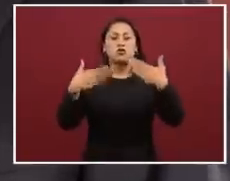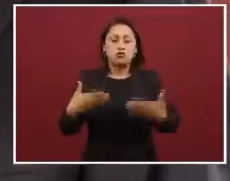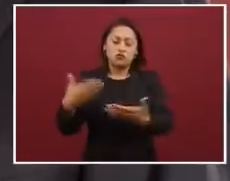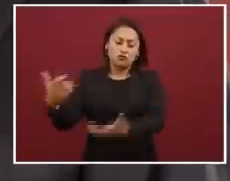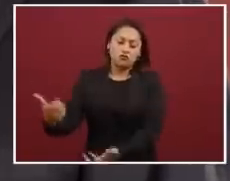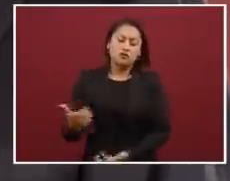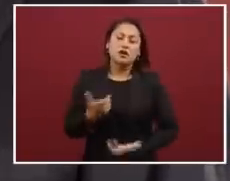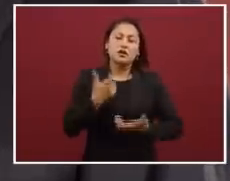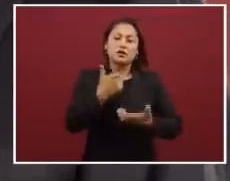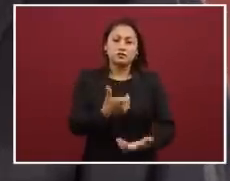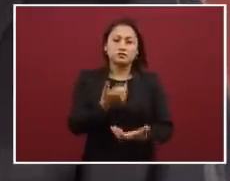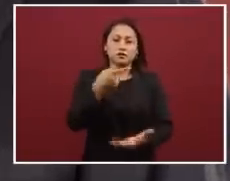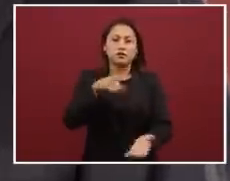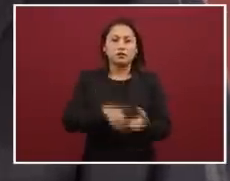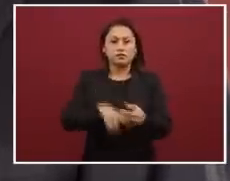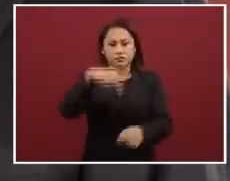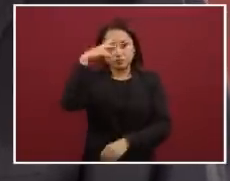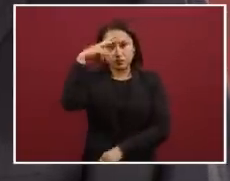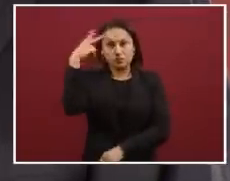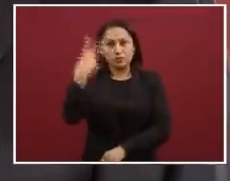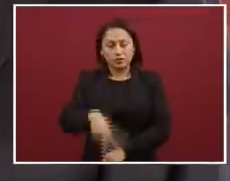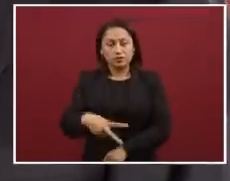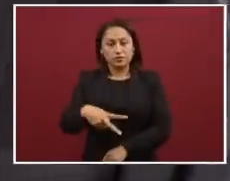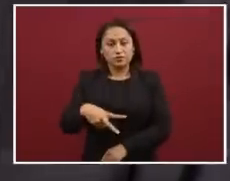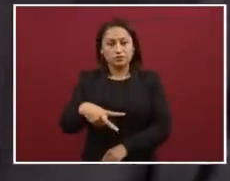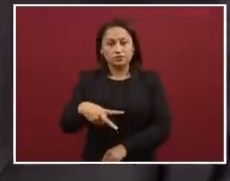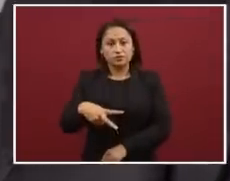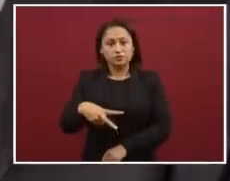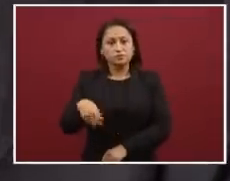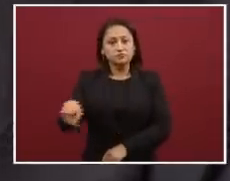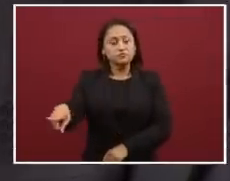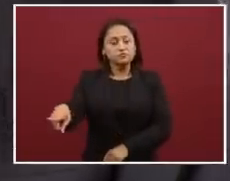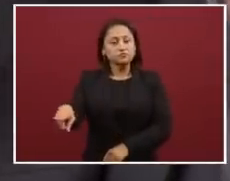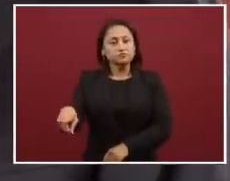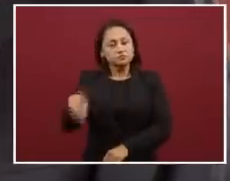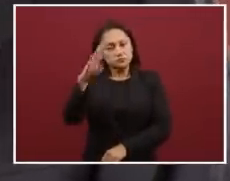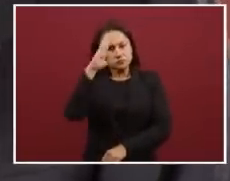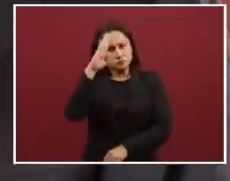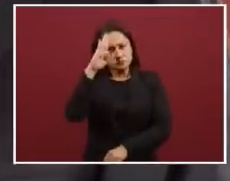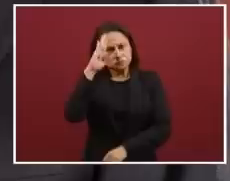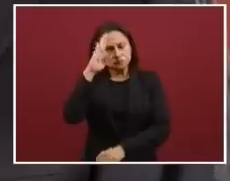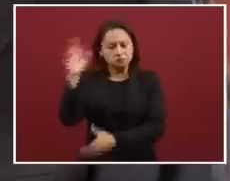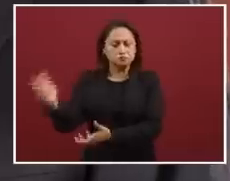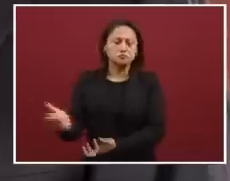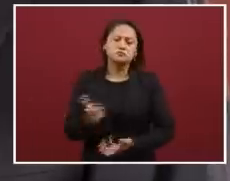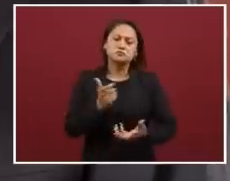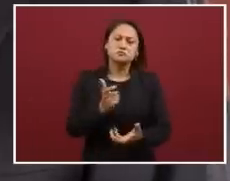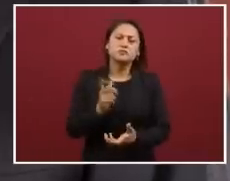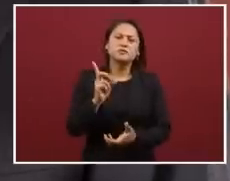invertir este año 32 mil millones de dólares.